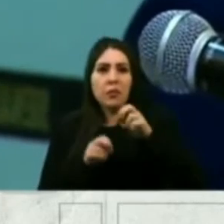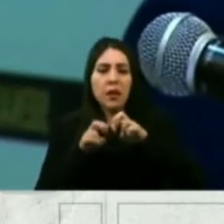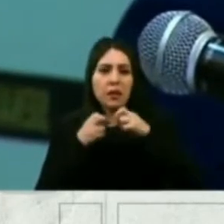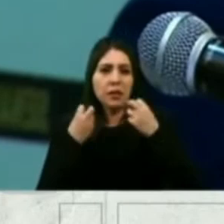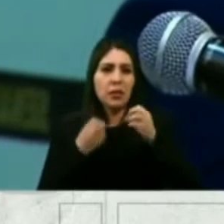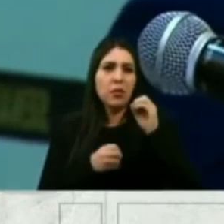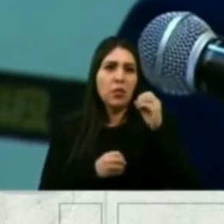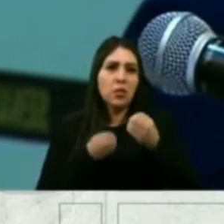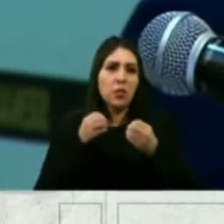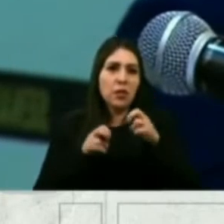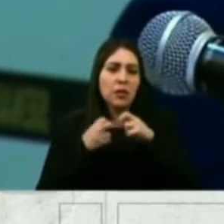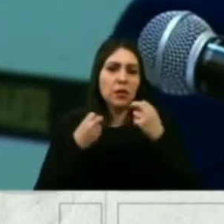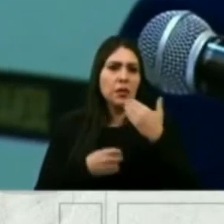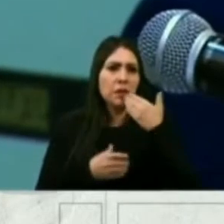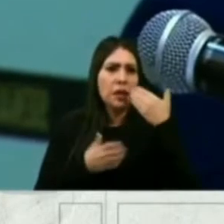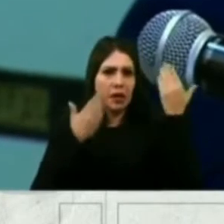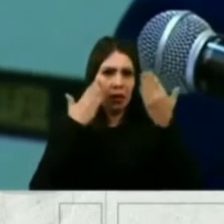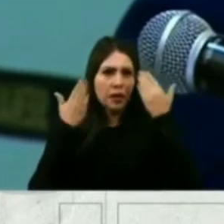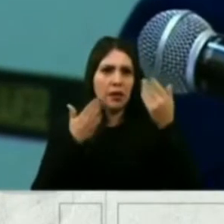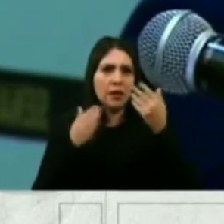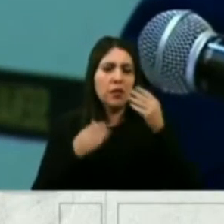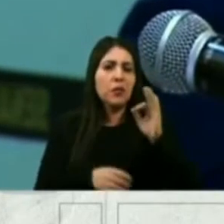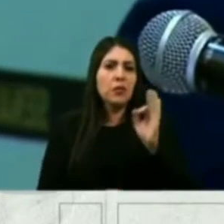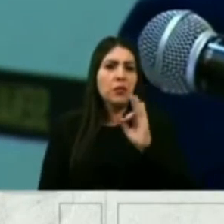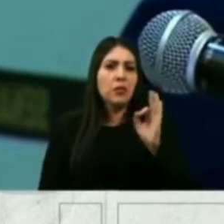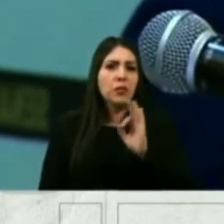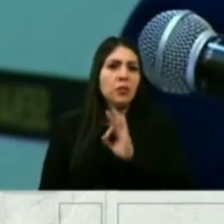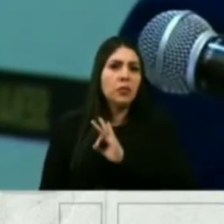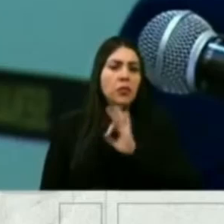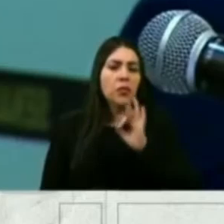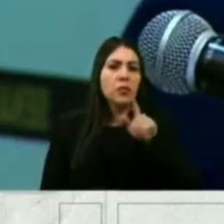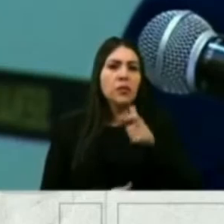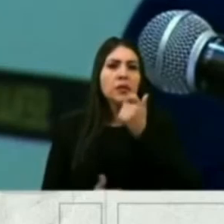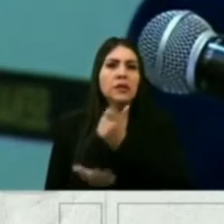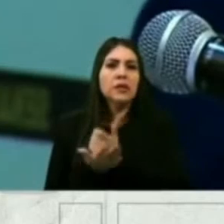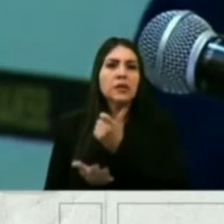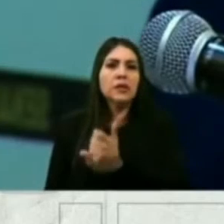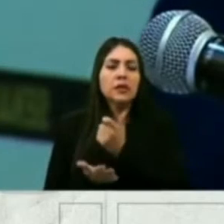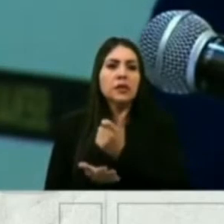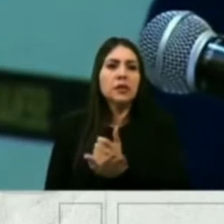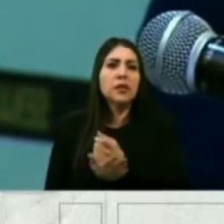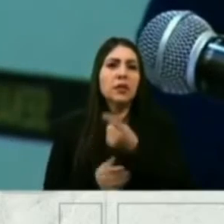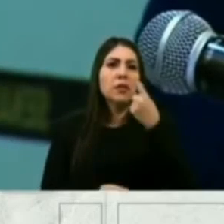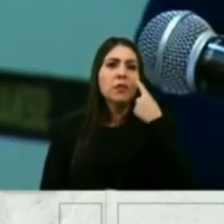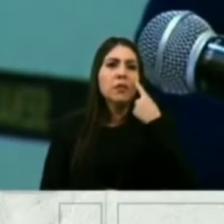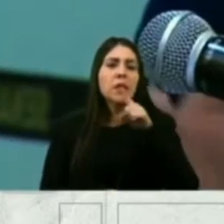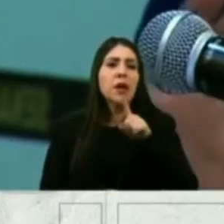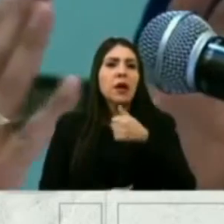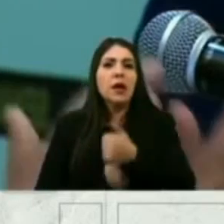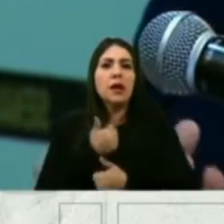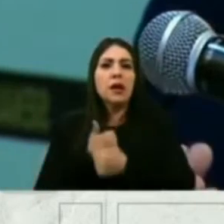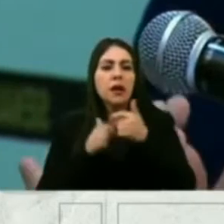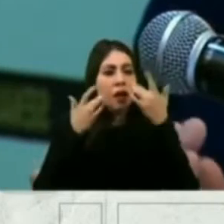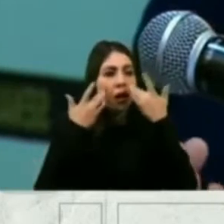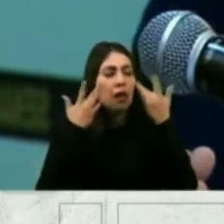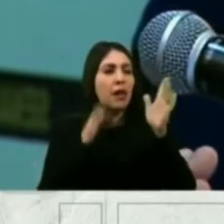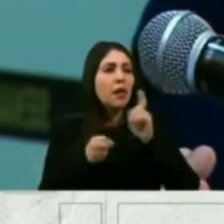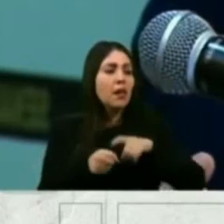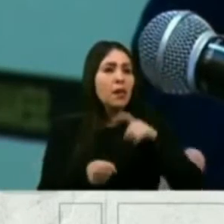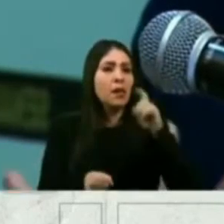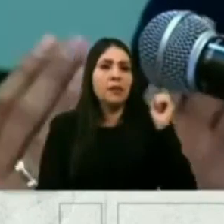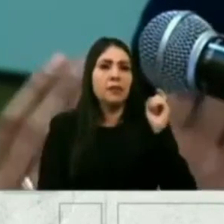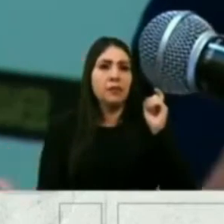o magistrados bien preparados podrían estar siendo amenazados para salir de la contienda? Porque y